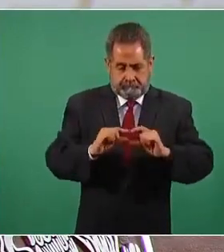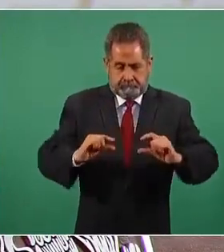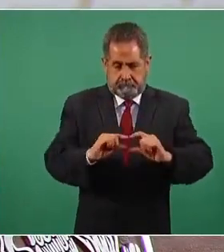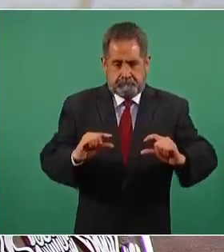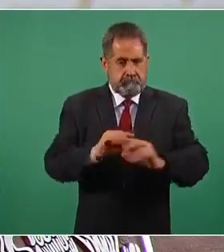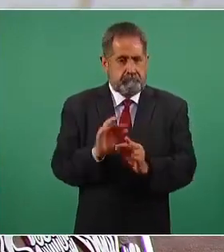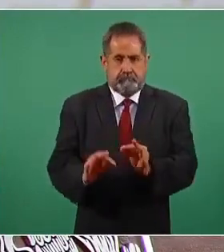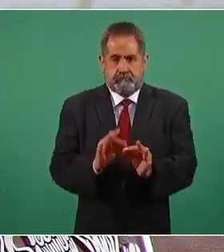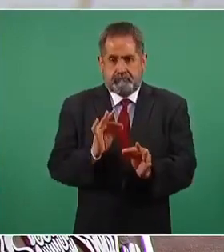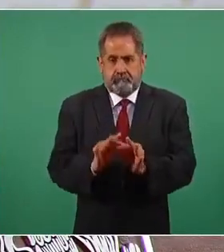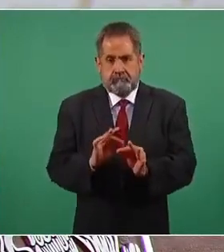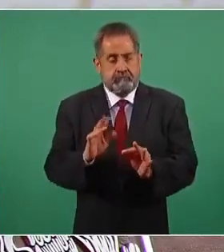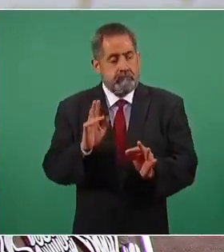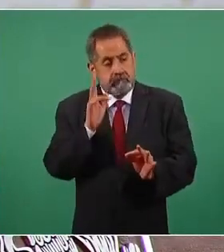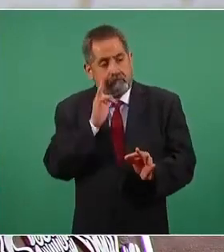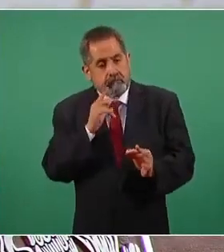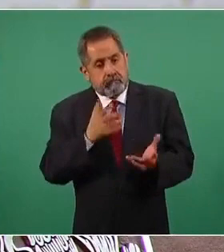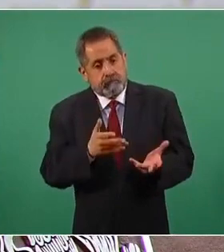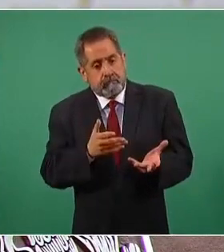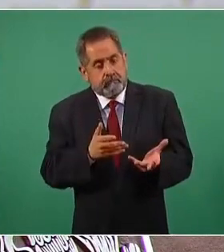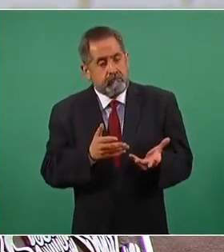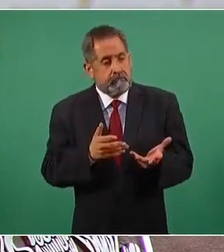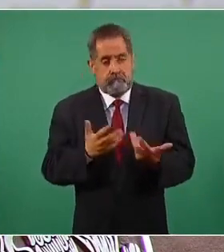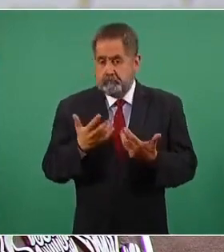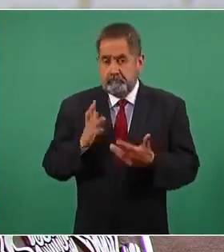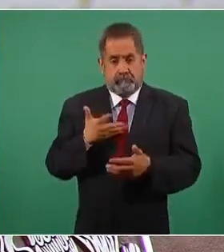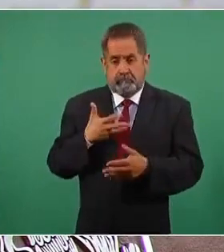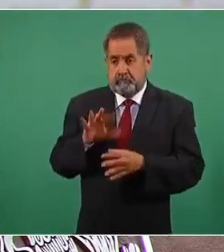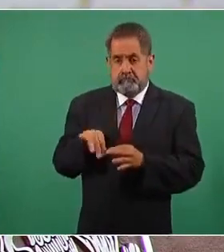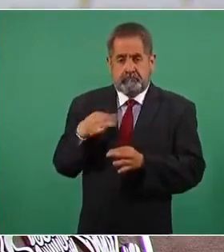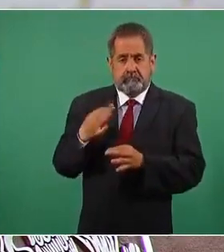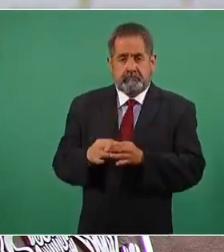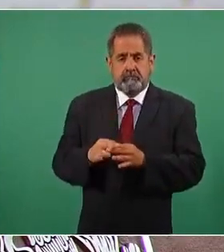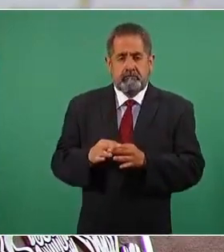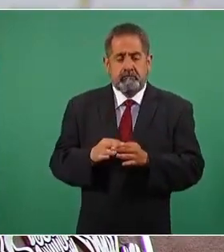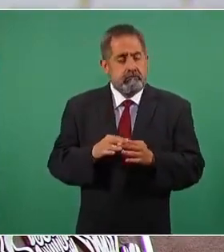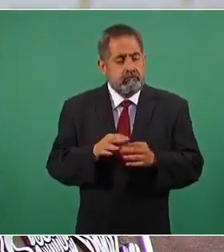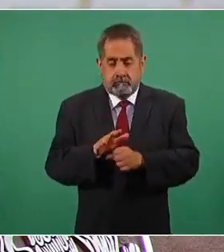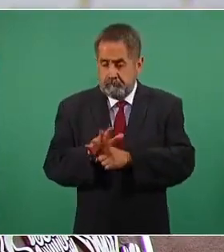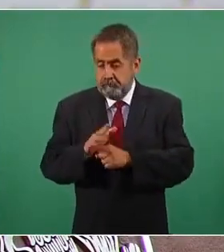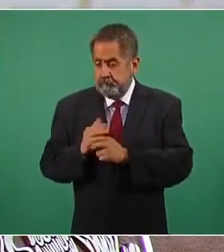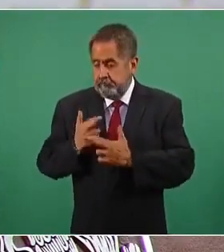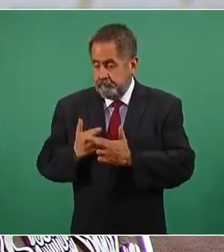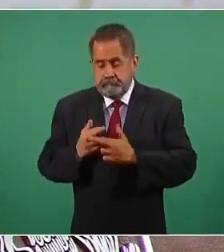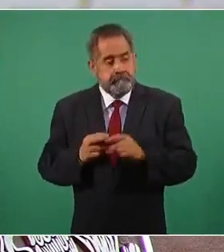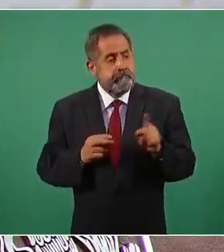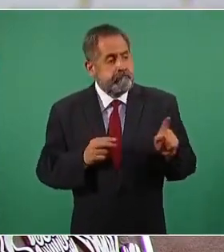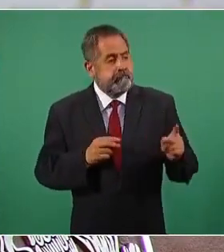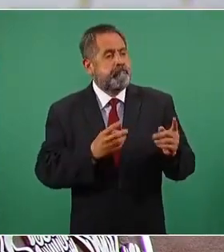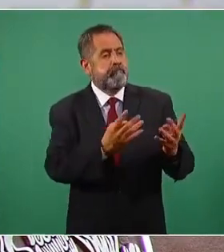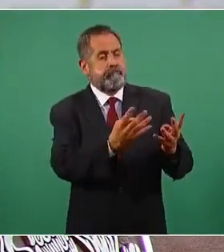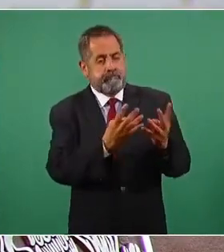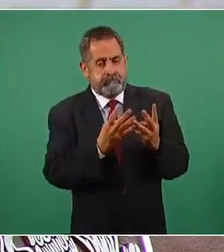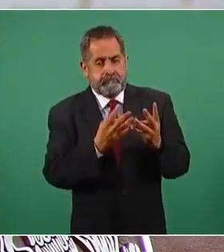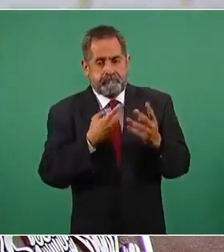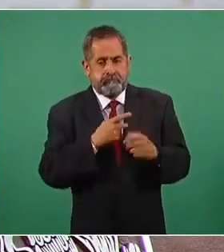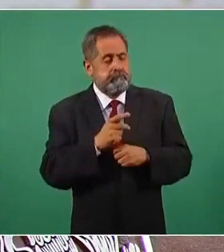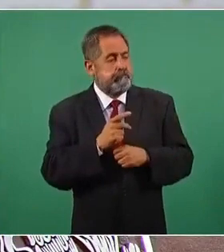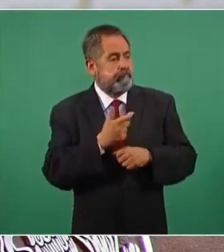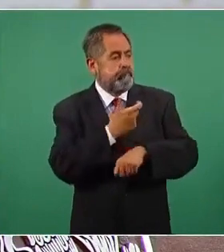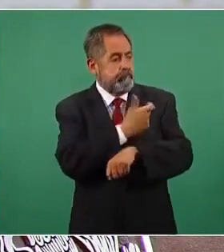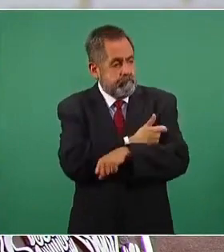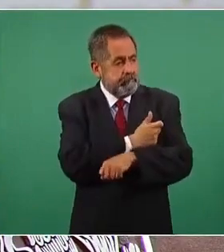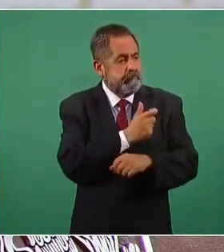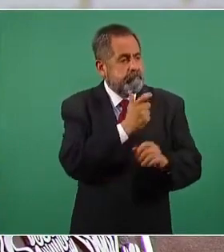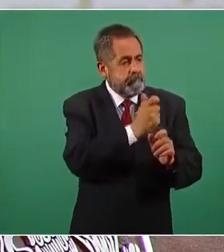ya están producidos, por lo menos los que son suficientes para este primer